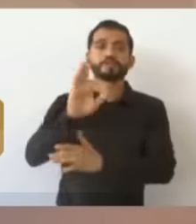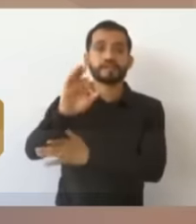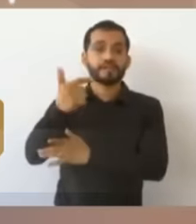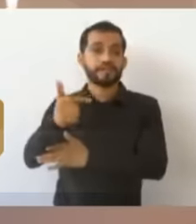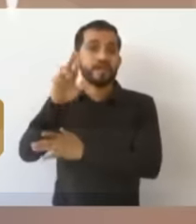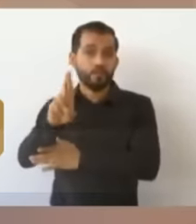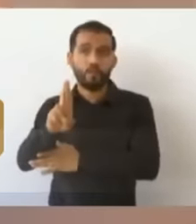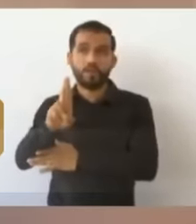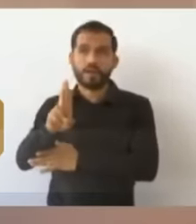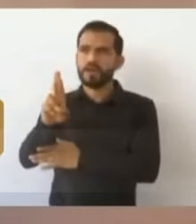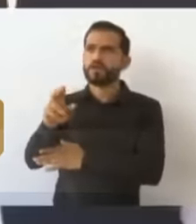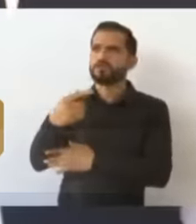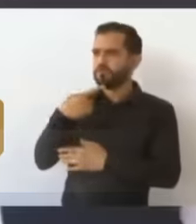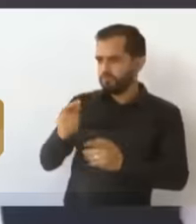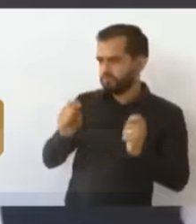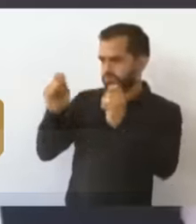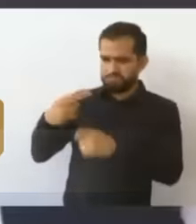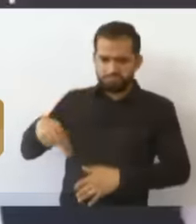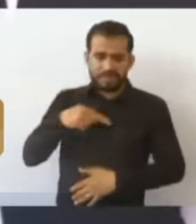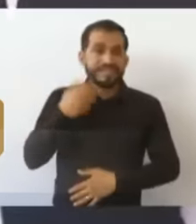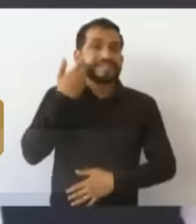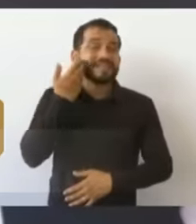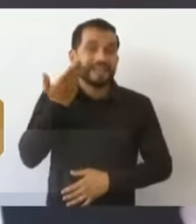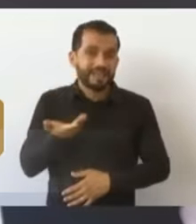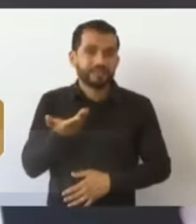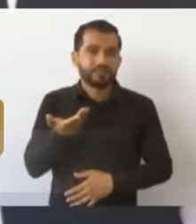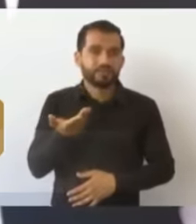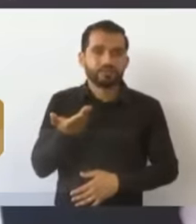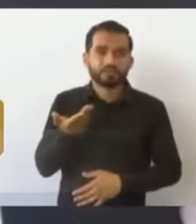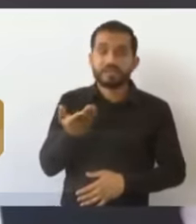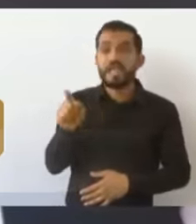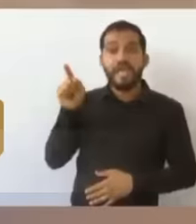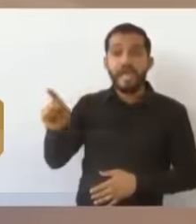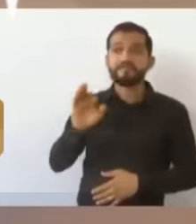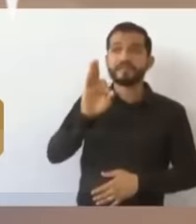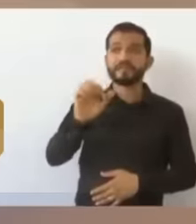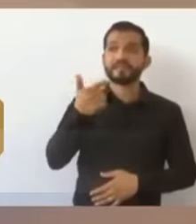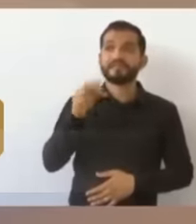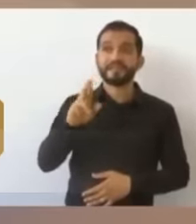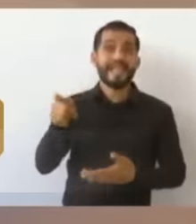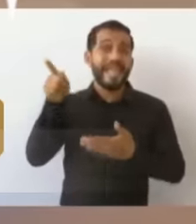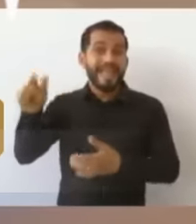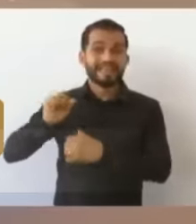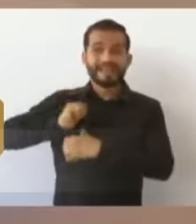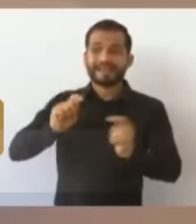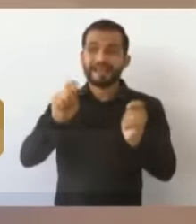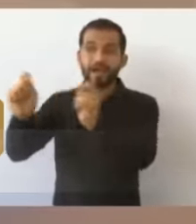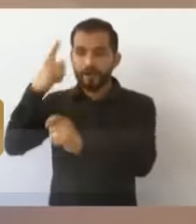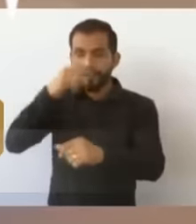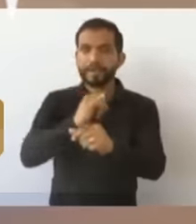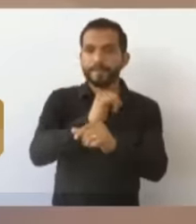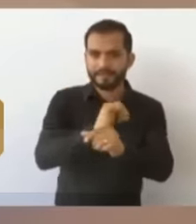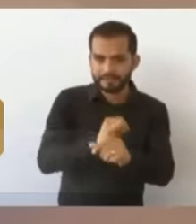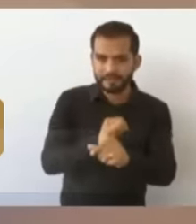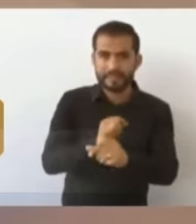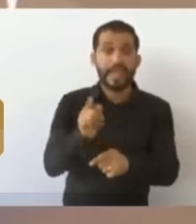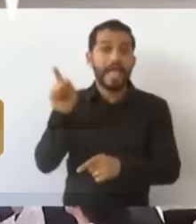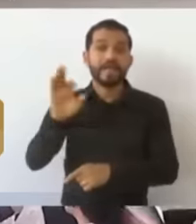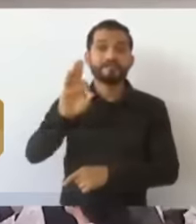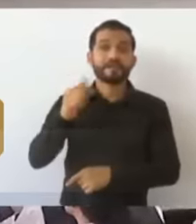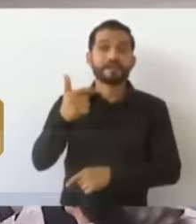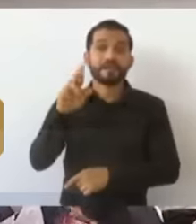la República y decirle que nosotros quisiéramos que atraiga la investigación, investiguen la Fiscalía